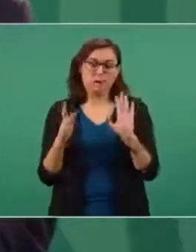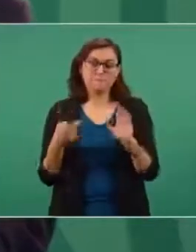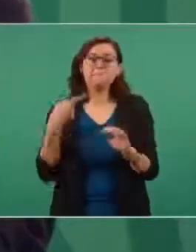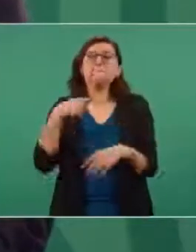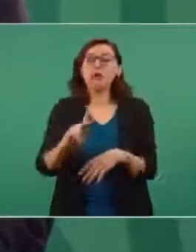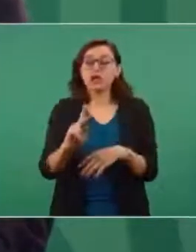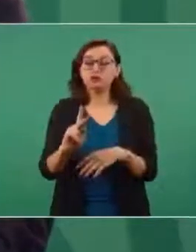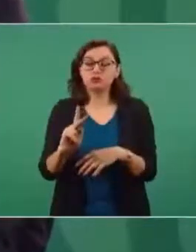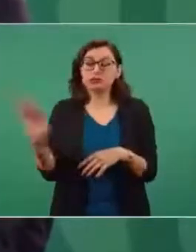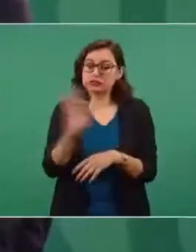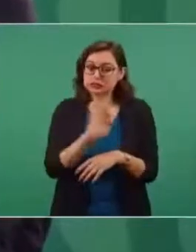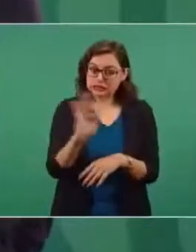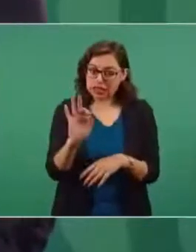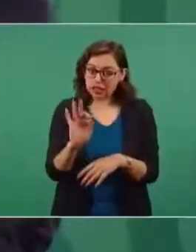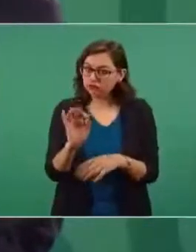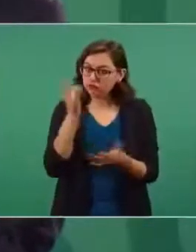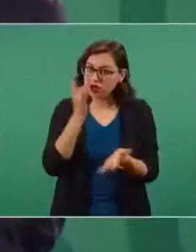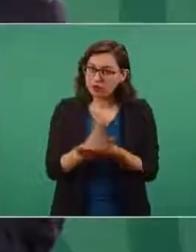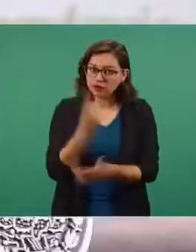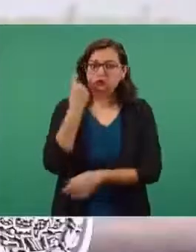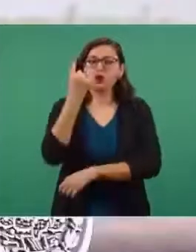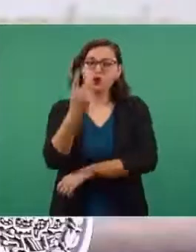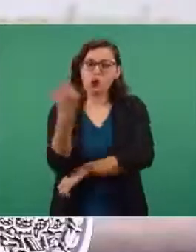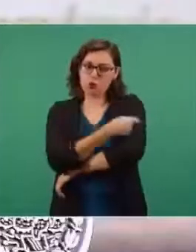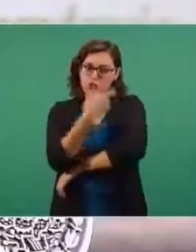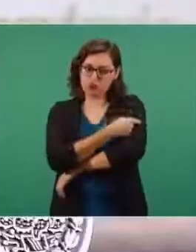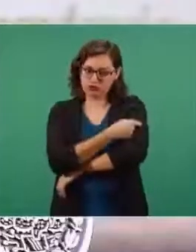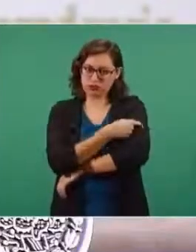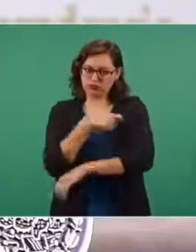mínimo una dosis. Sí.